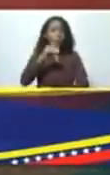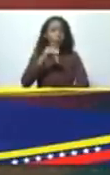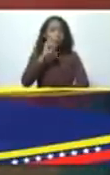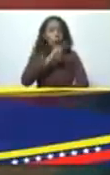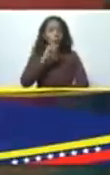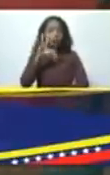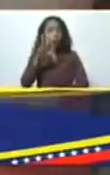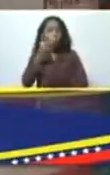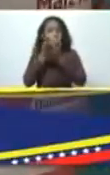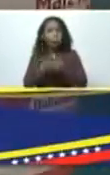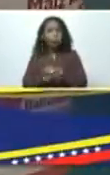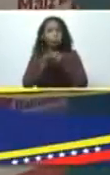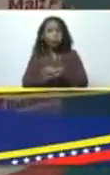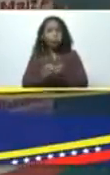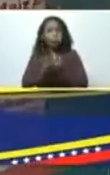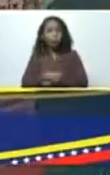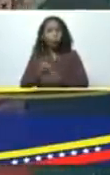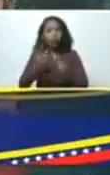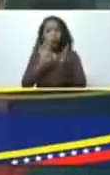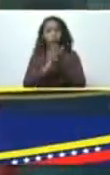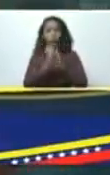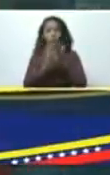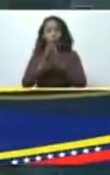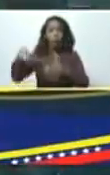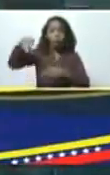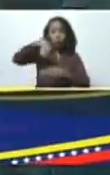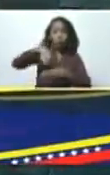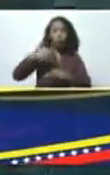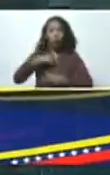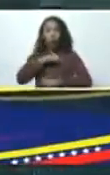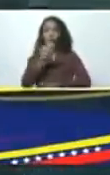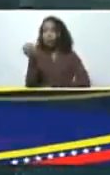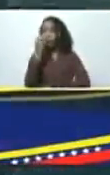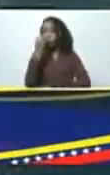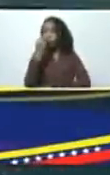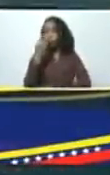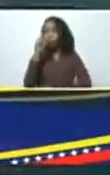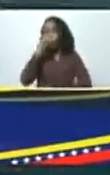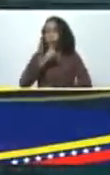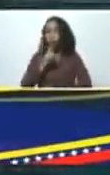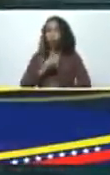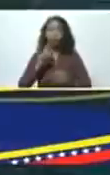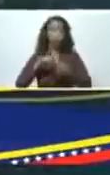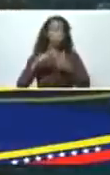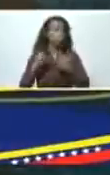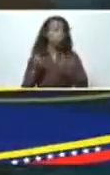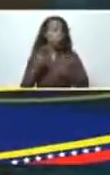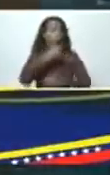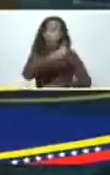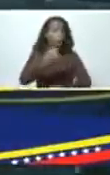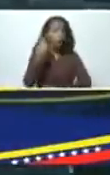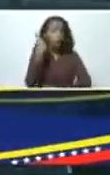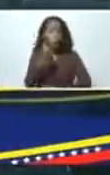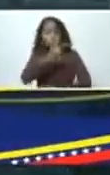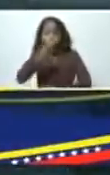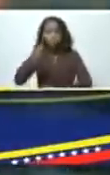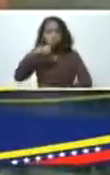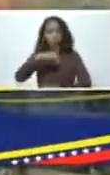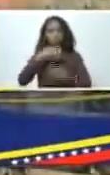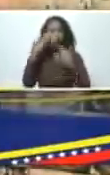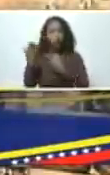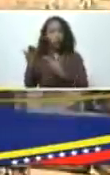25 kilos de harina en nuestra alimentación al año. Entonces, si cada uno de nosotros necesita